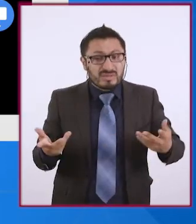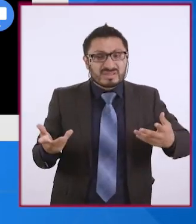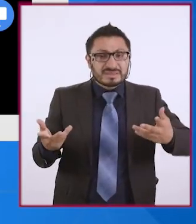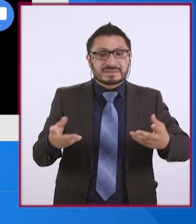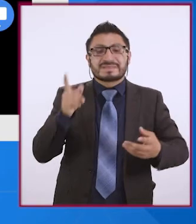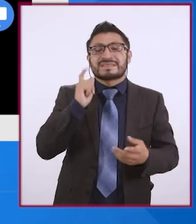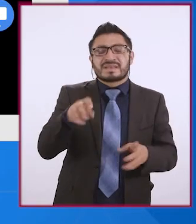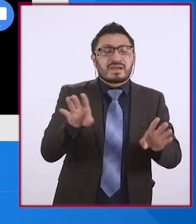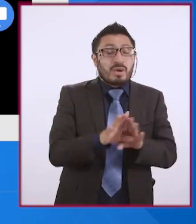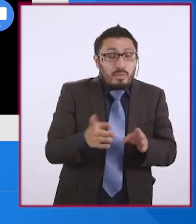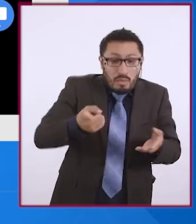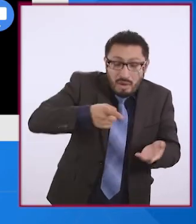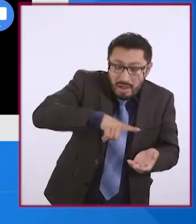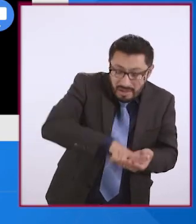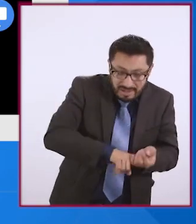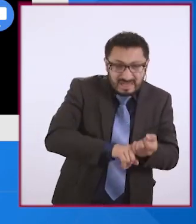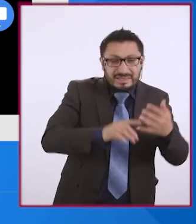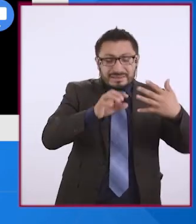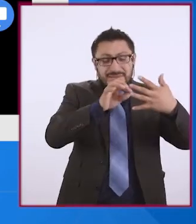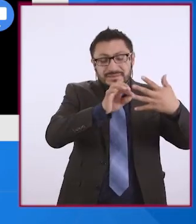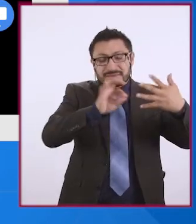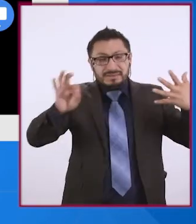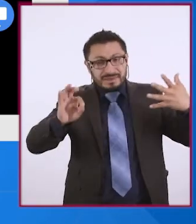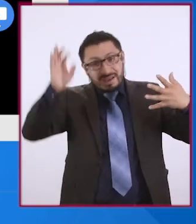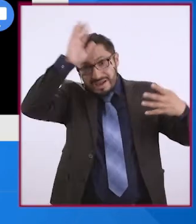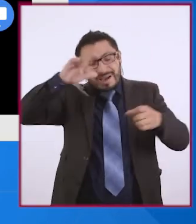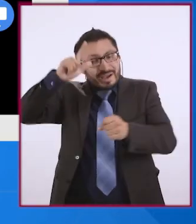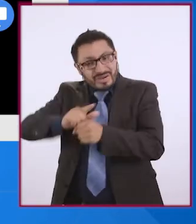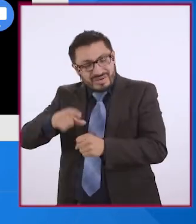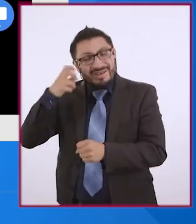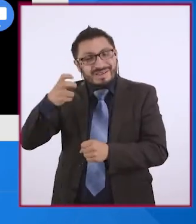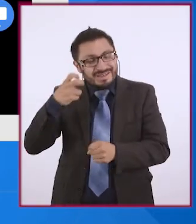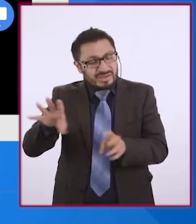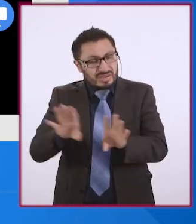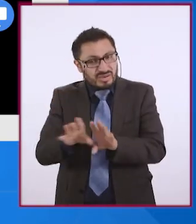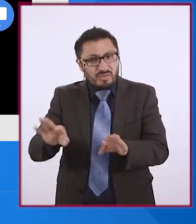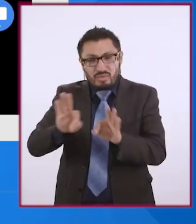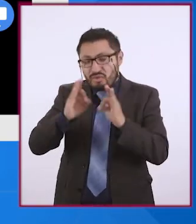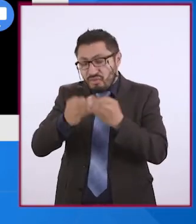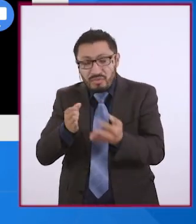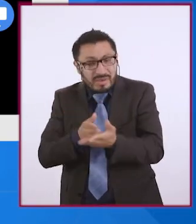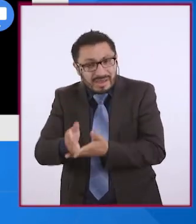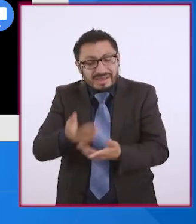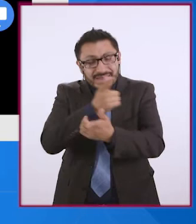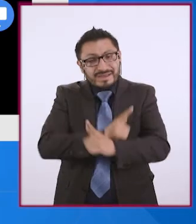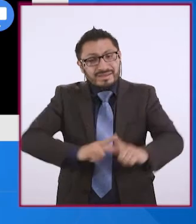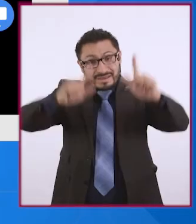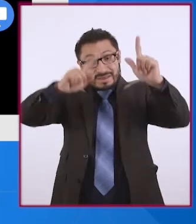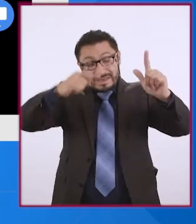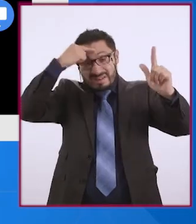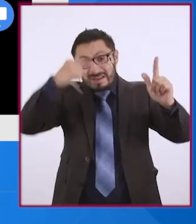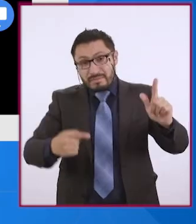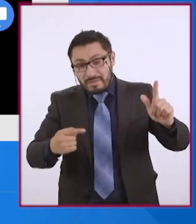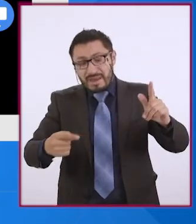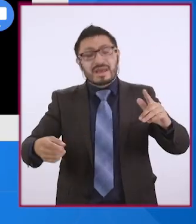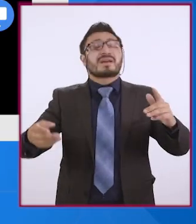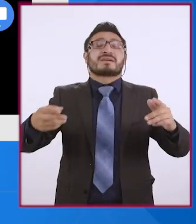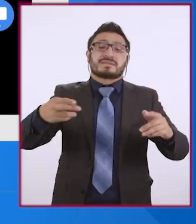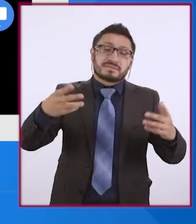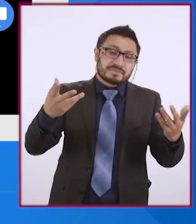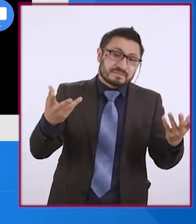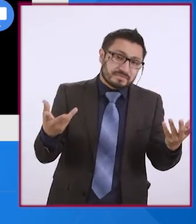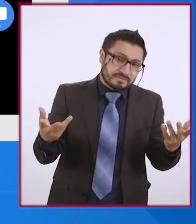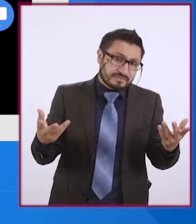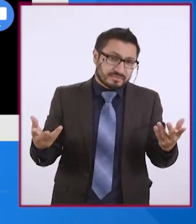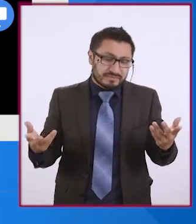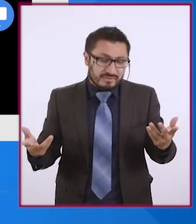la rama de la Constitución que regula los procesos de acceso y de libertad para el ejercicio y